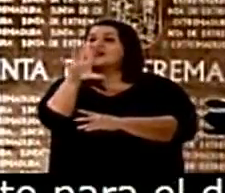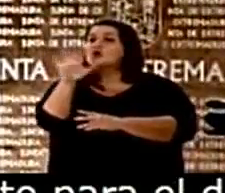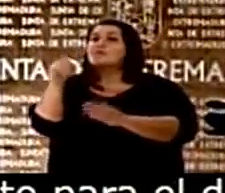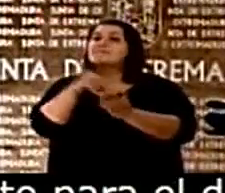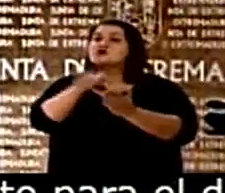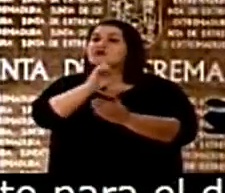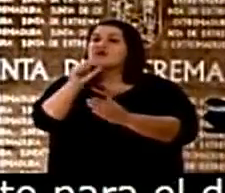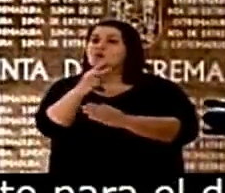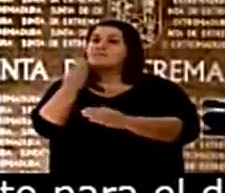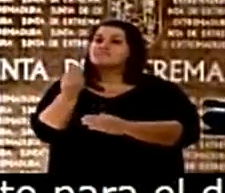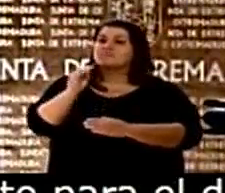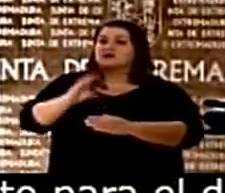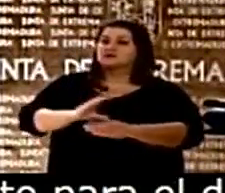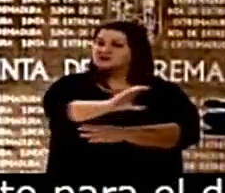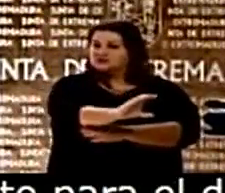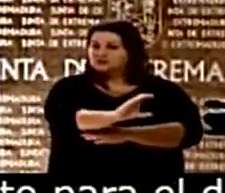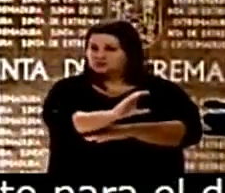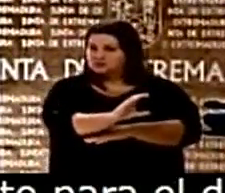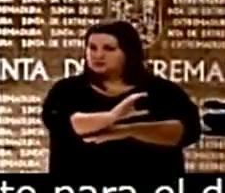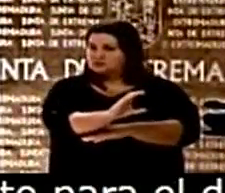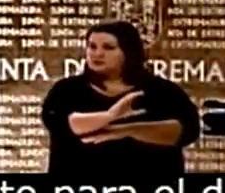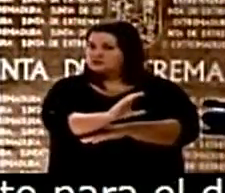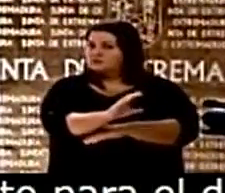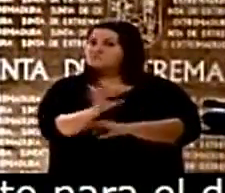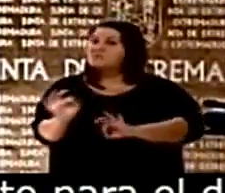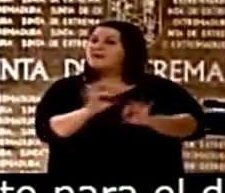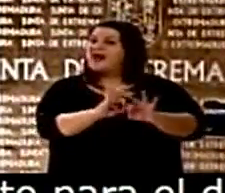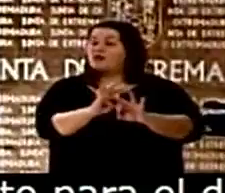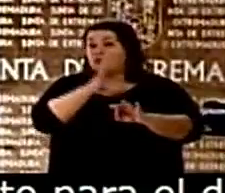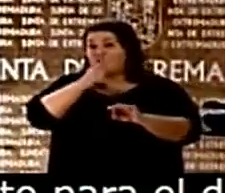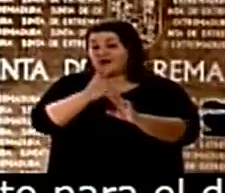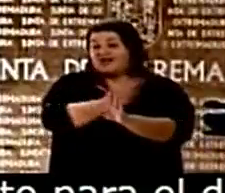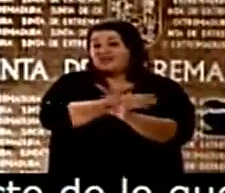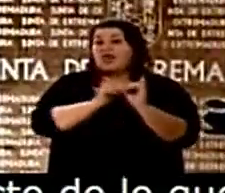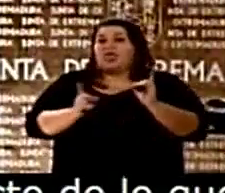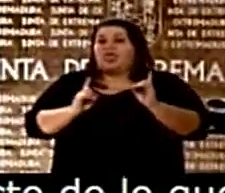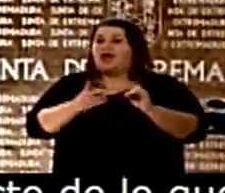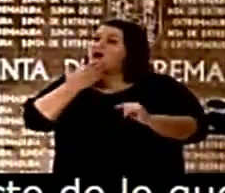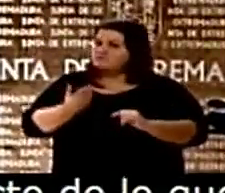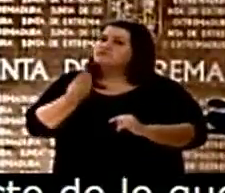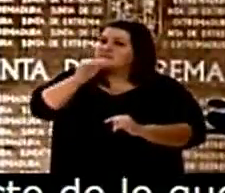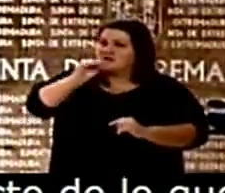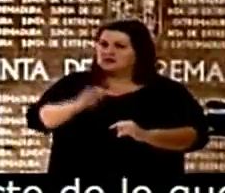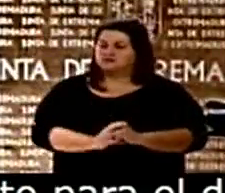más respecto de lo que estaba previsto.